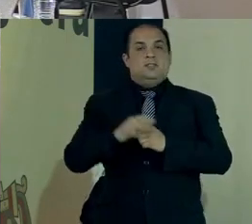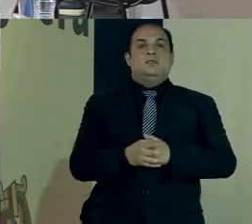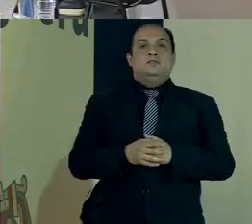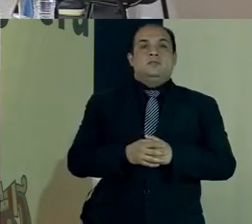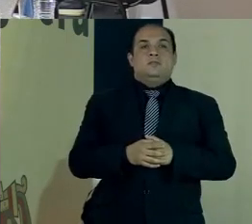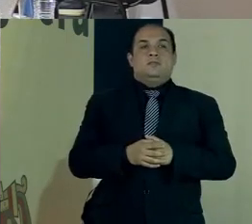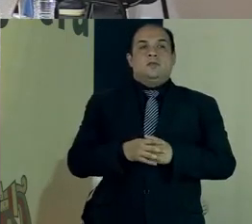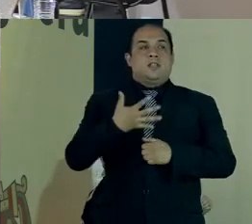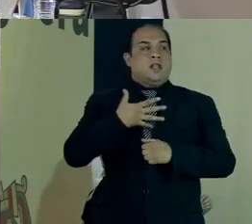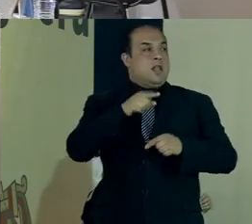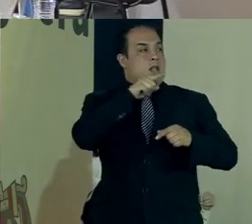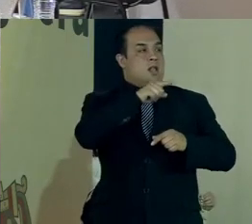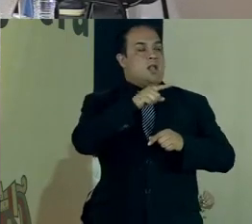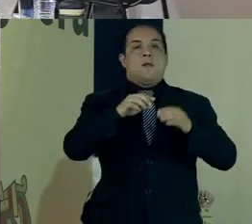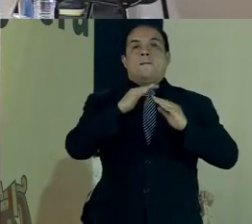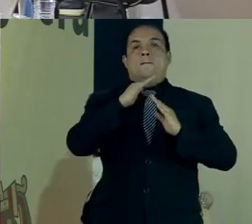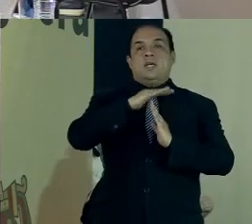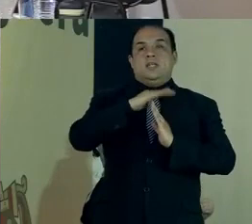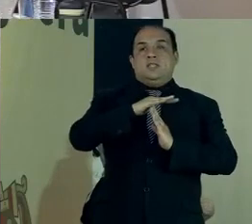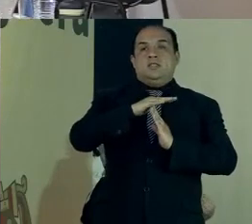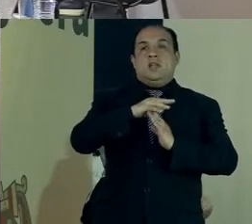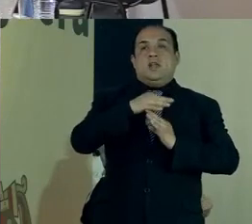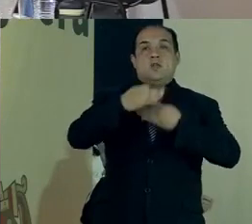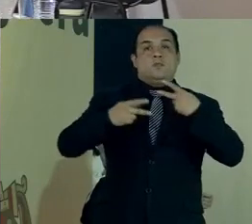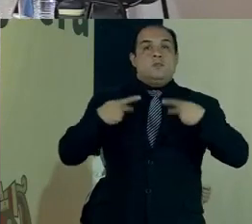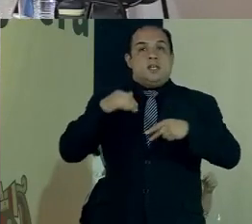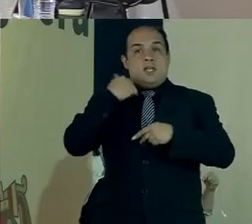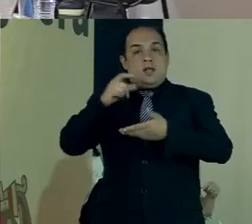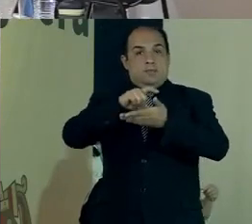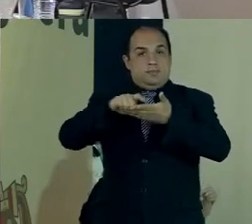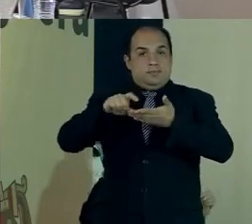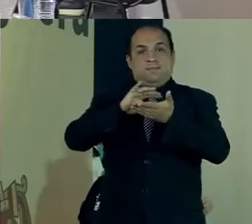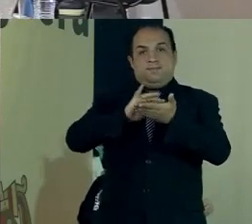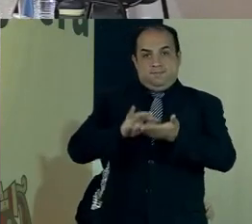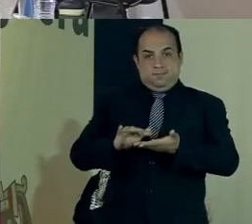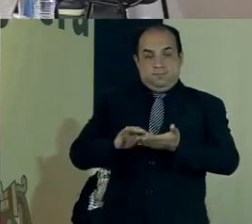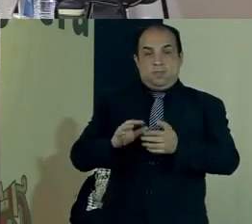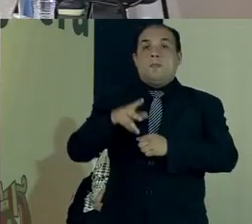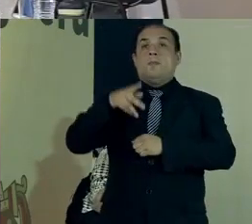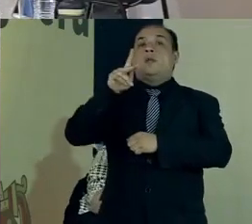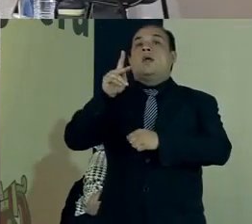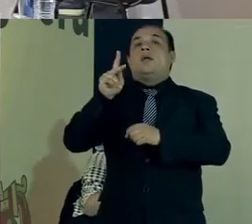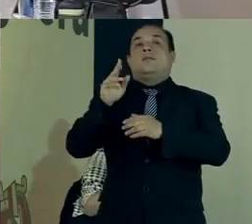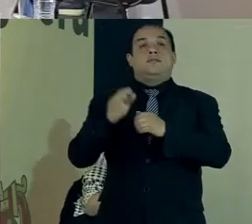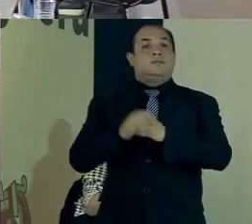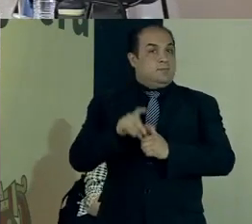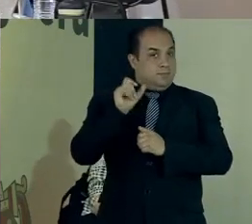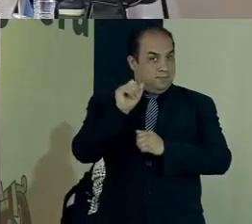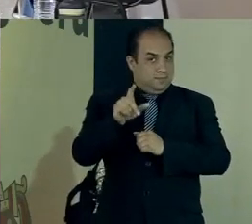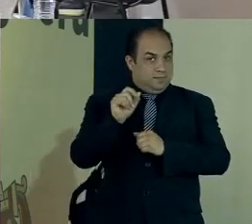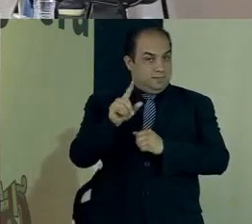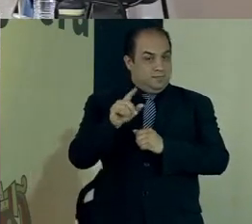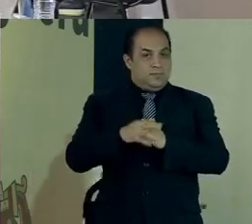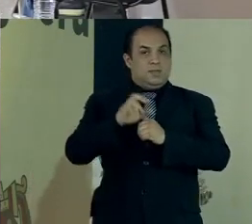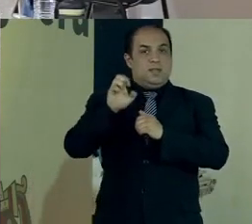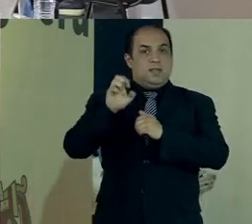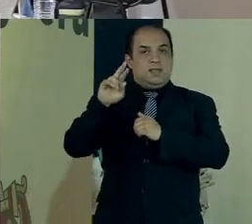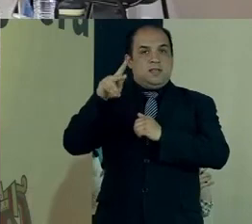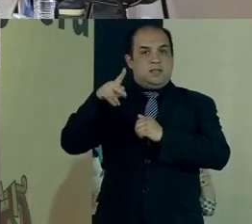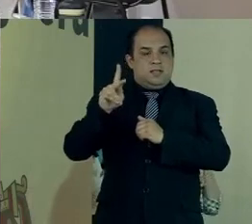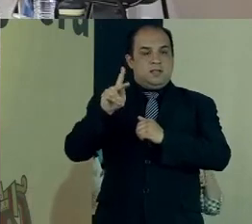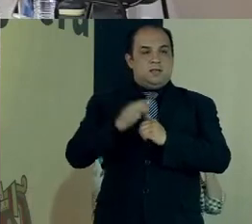y estará en esa mesa delante para todos los que la quieran leer y comprar pero además eric mannheimer